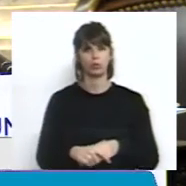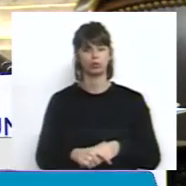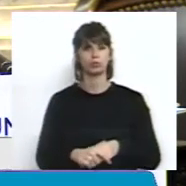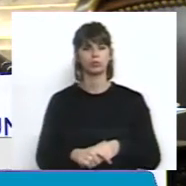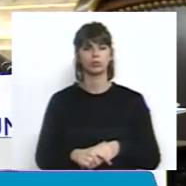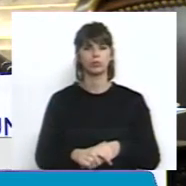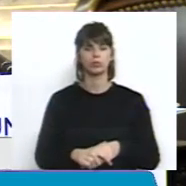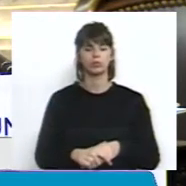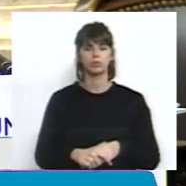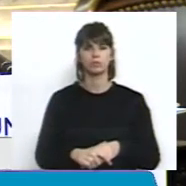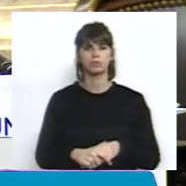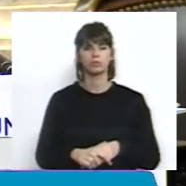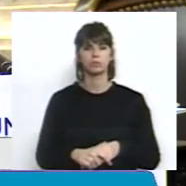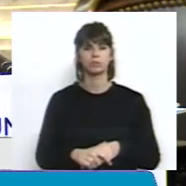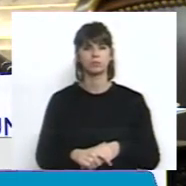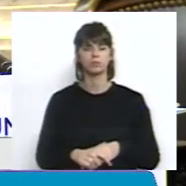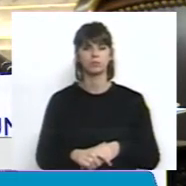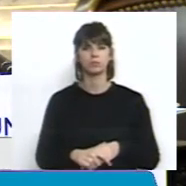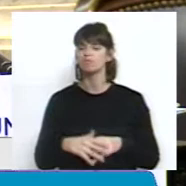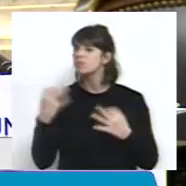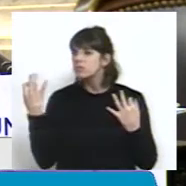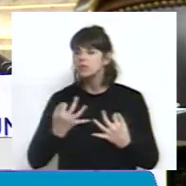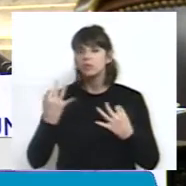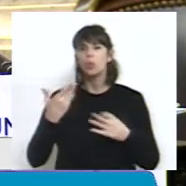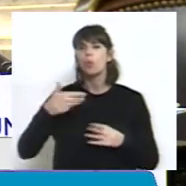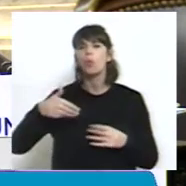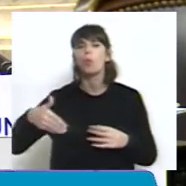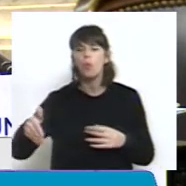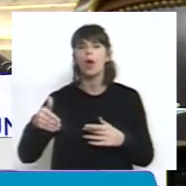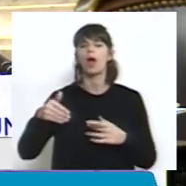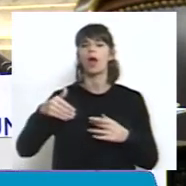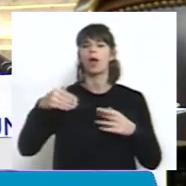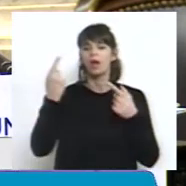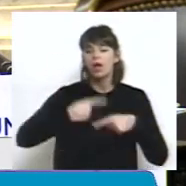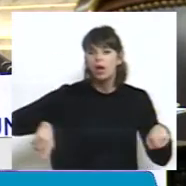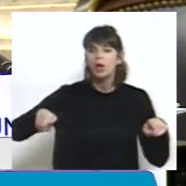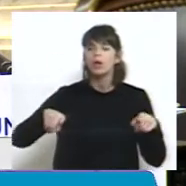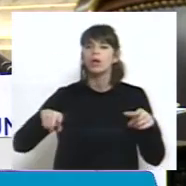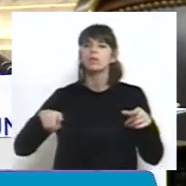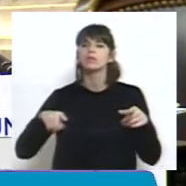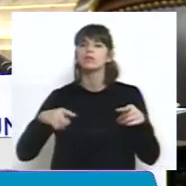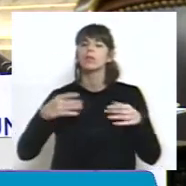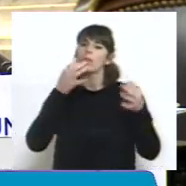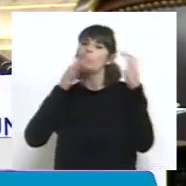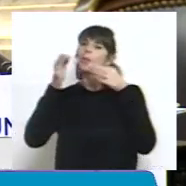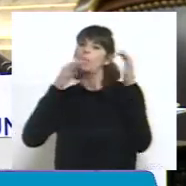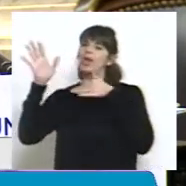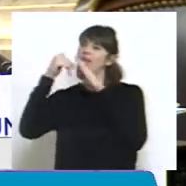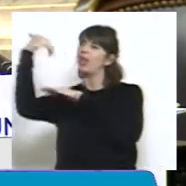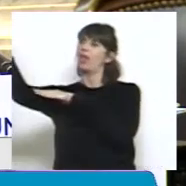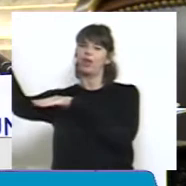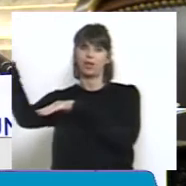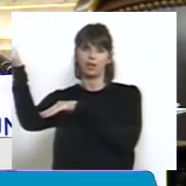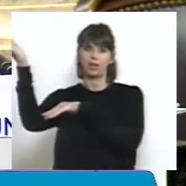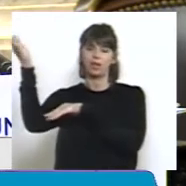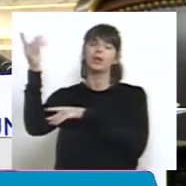con una caída en el valor de las materias primas, es decir, con las exportaciones de los países